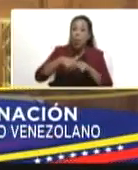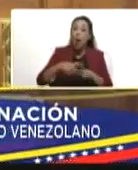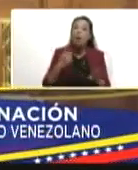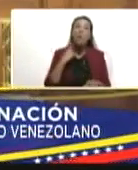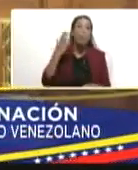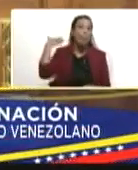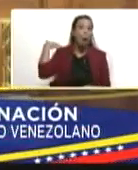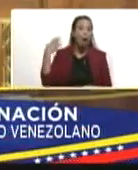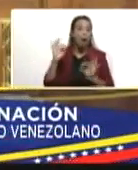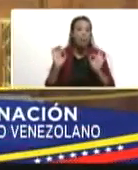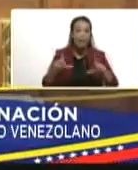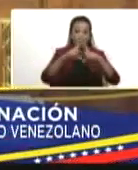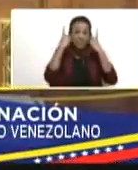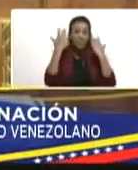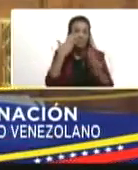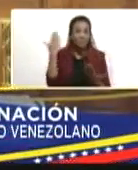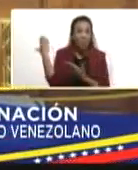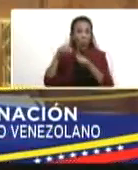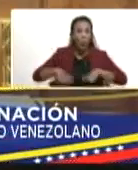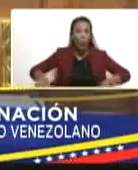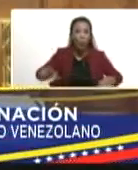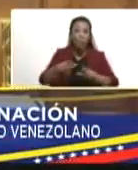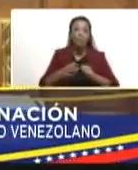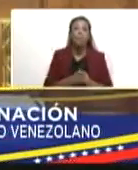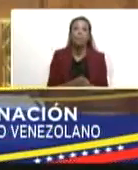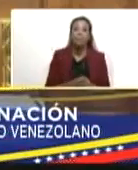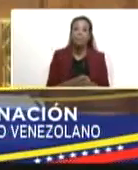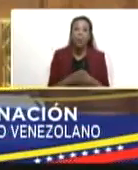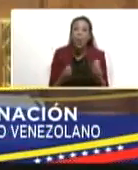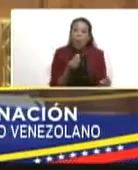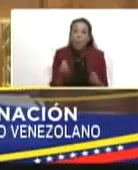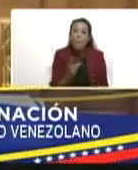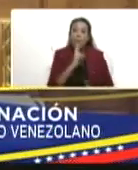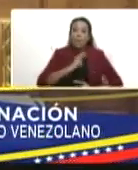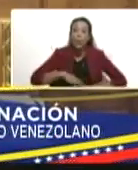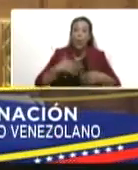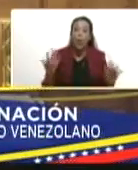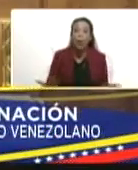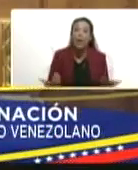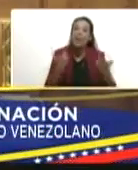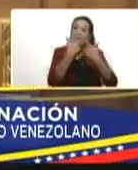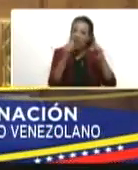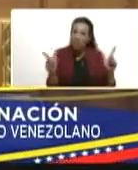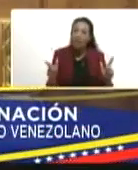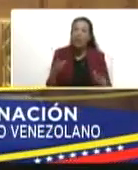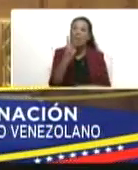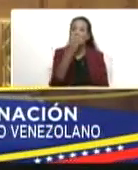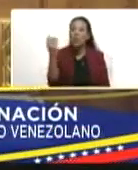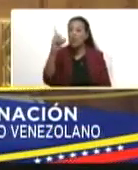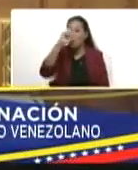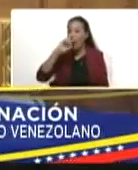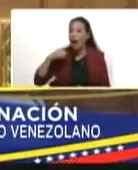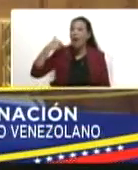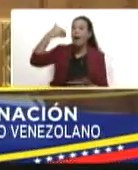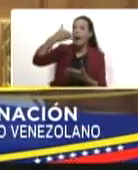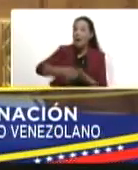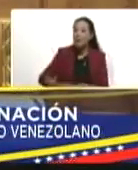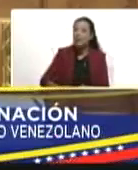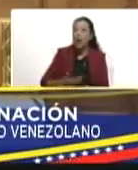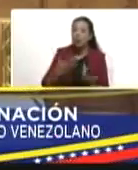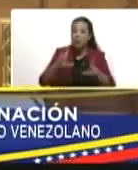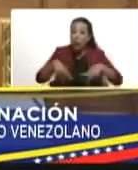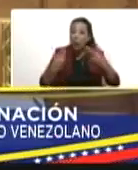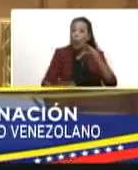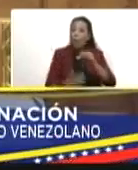compañía guipuzcoana y nuestra respuesta no será otra que la que dieron los Libertadores hace 200 años ante la nueva